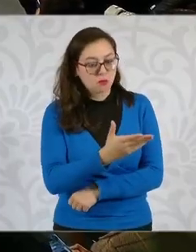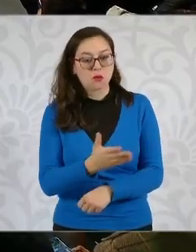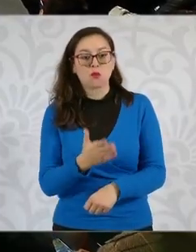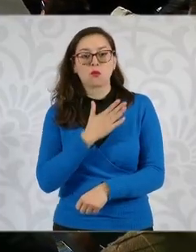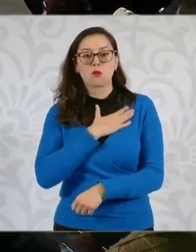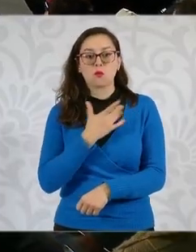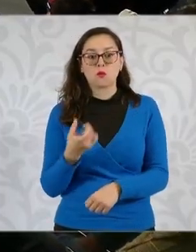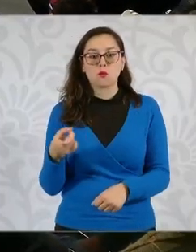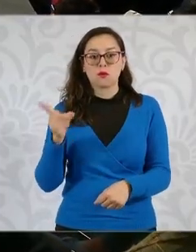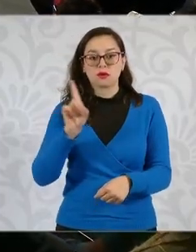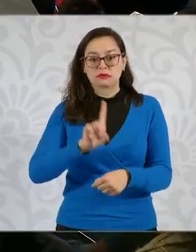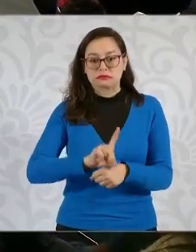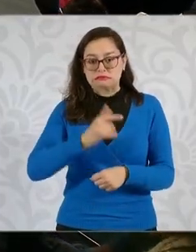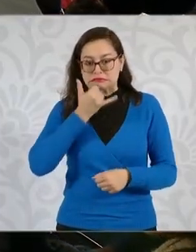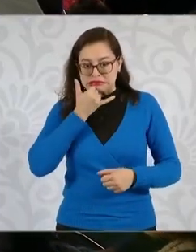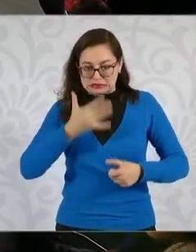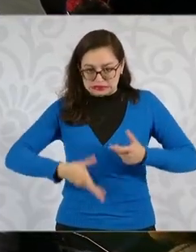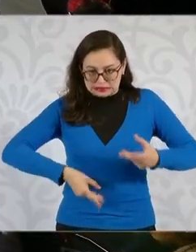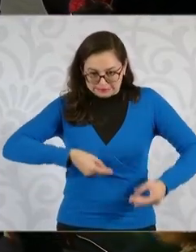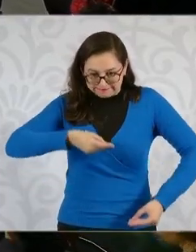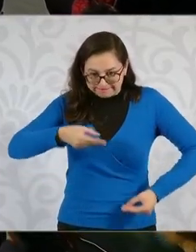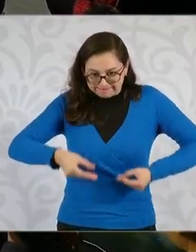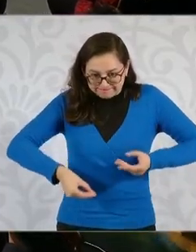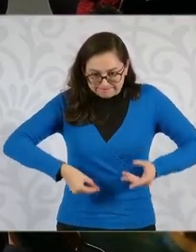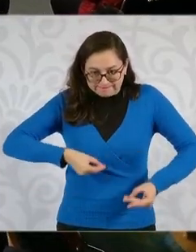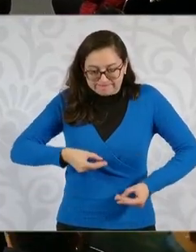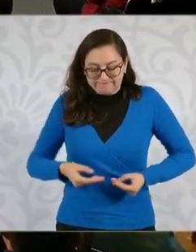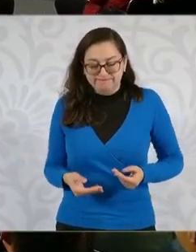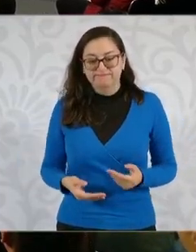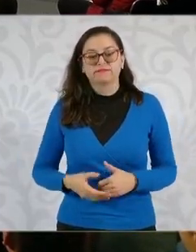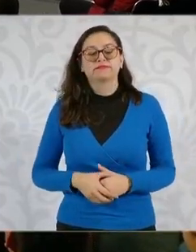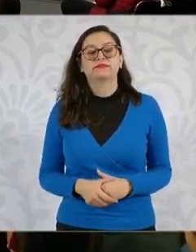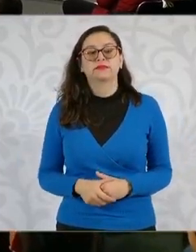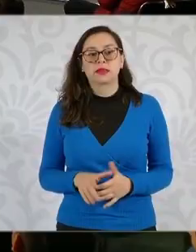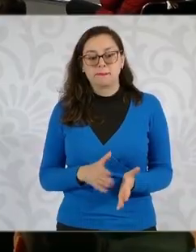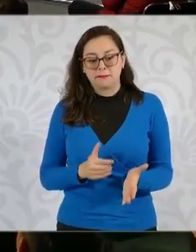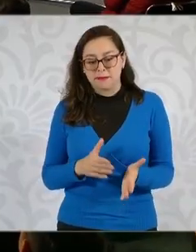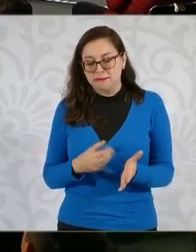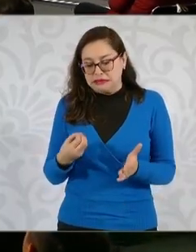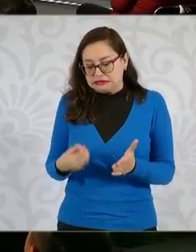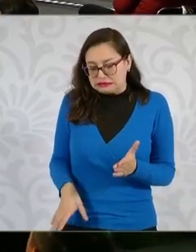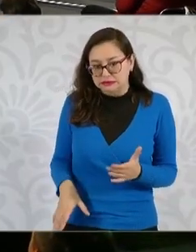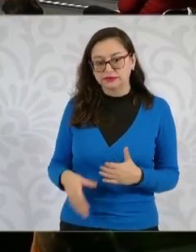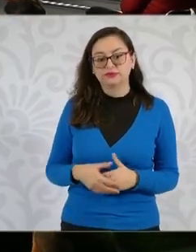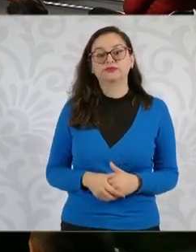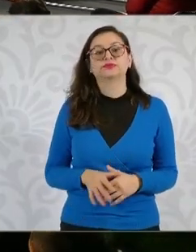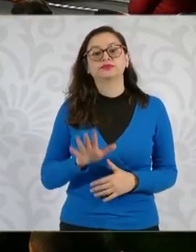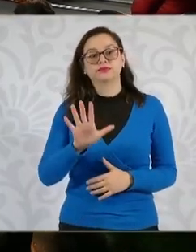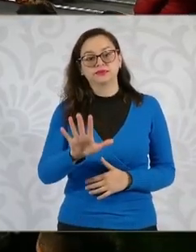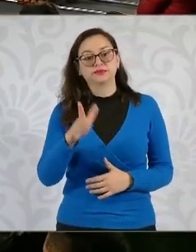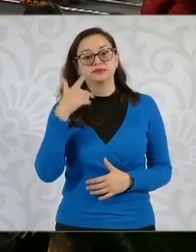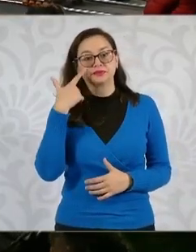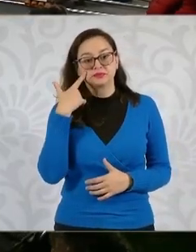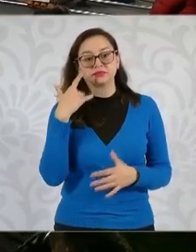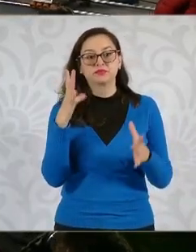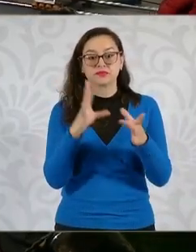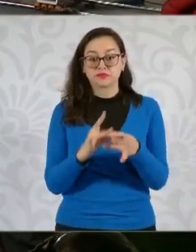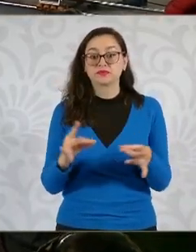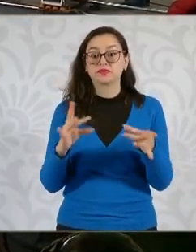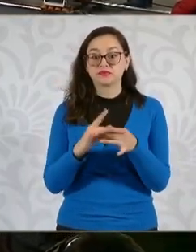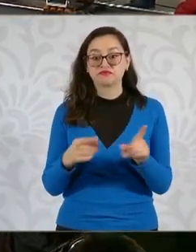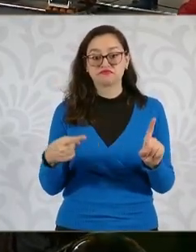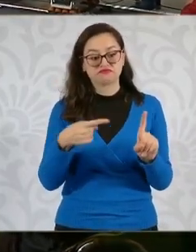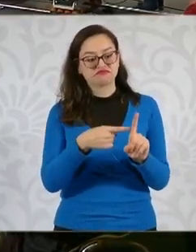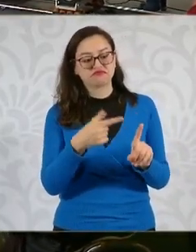Estoy tirando todo esto. vamos a hablar de la trama corrupta de